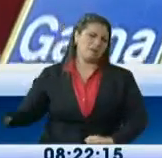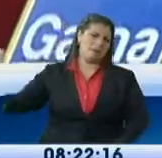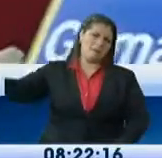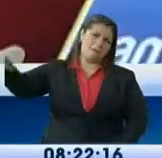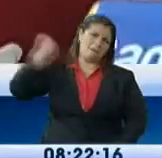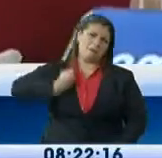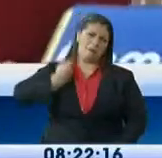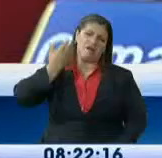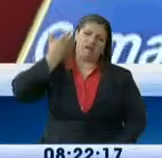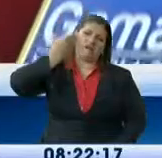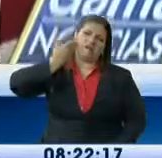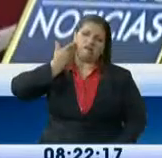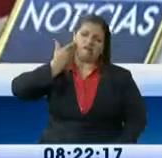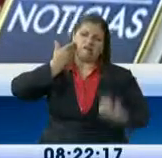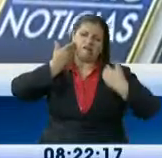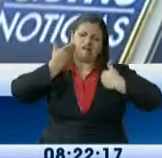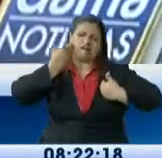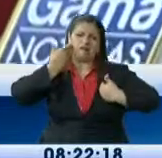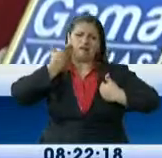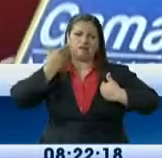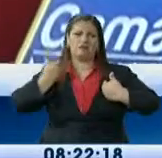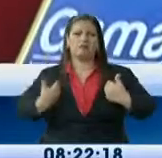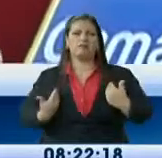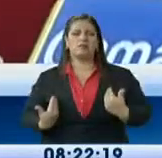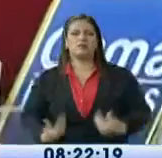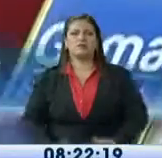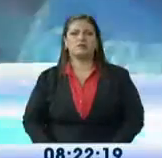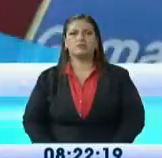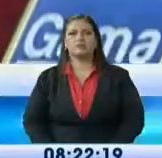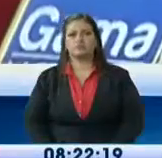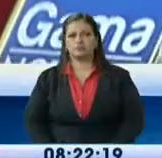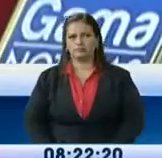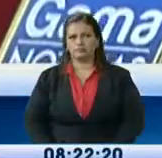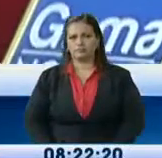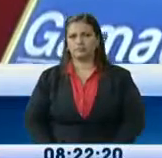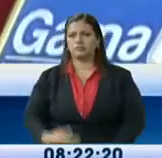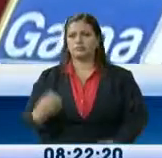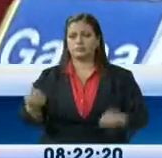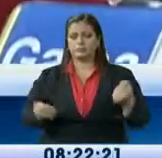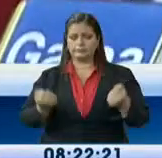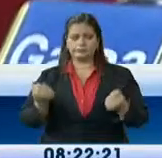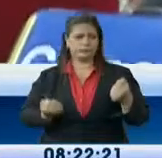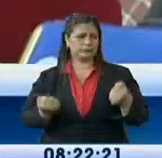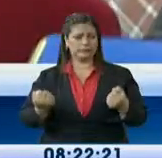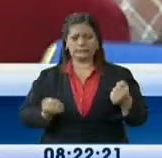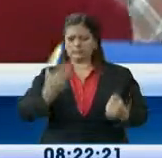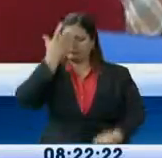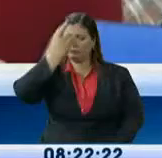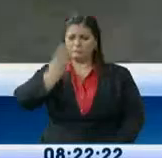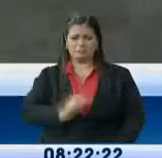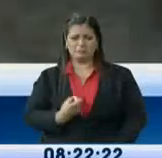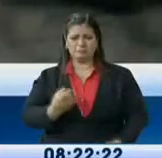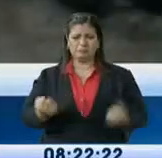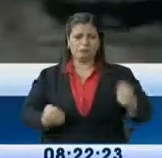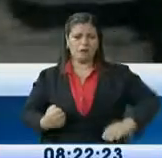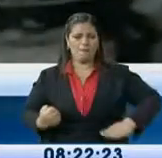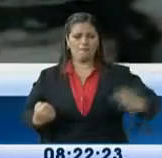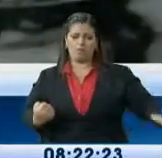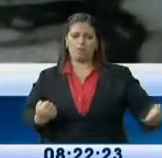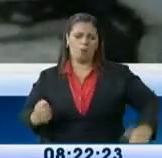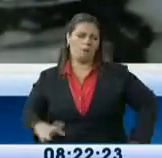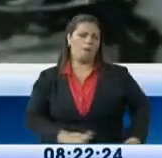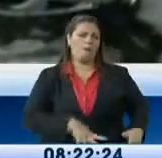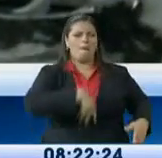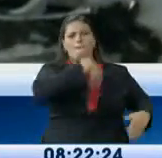aquí partido por dentro, acá tengo cortado. Tuve que botarme del carro y se lo llevaron el carro ellos.